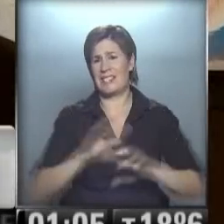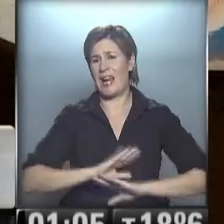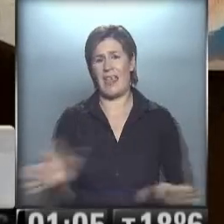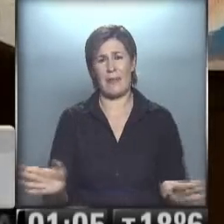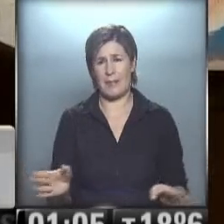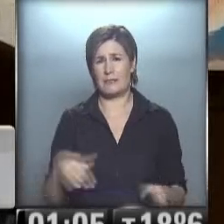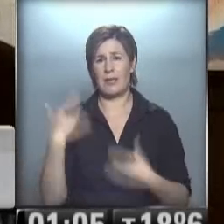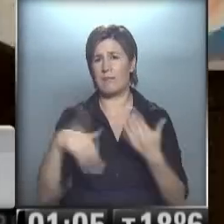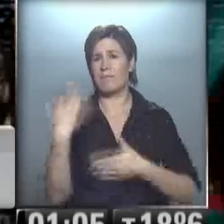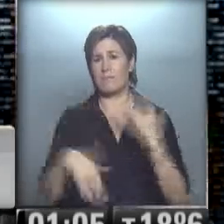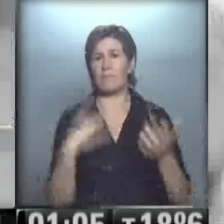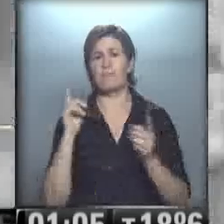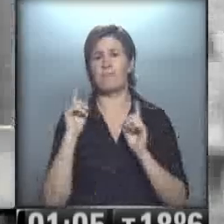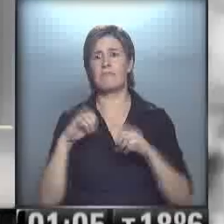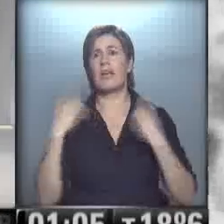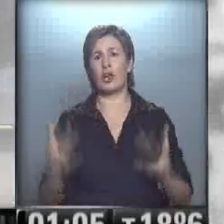todo ese círculo.